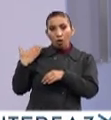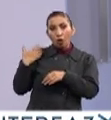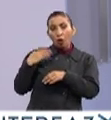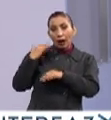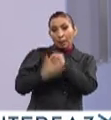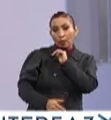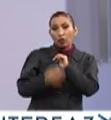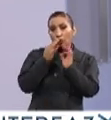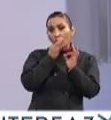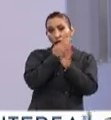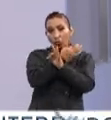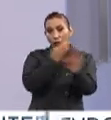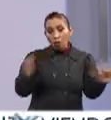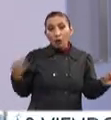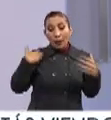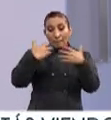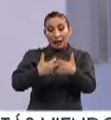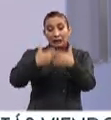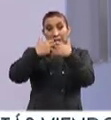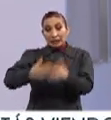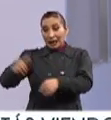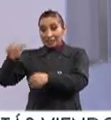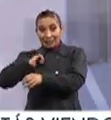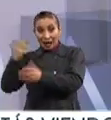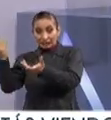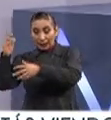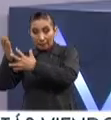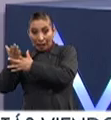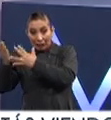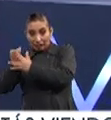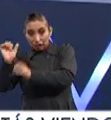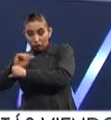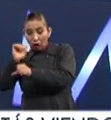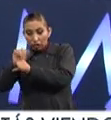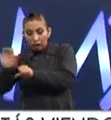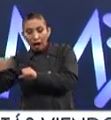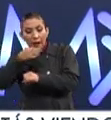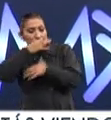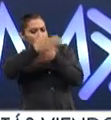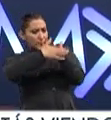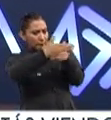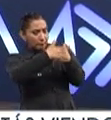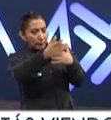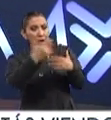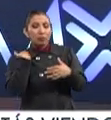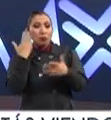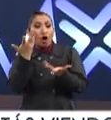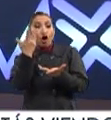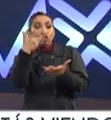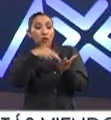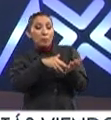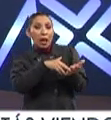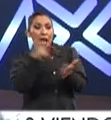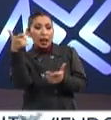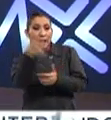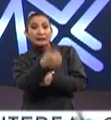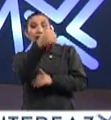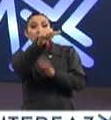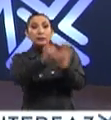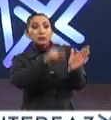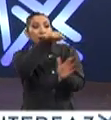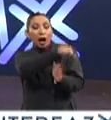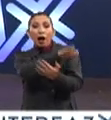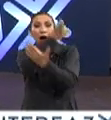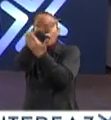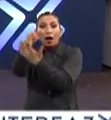una convocatoria de una empresa de autopartes. Correcto. En la cual les daban un promedio de 8,000 durante 6 meses